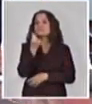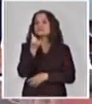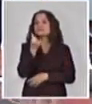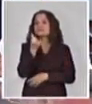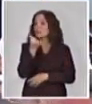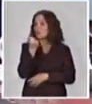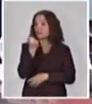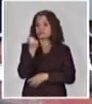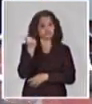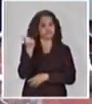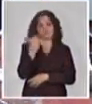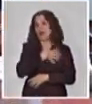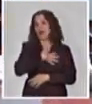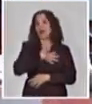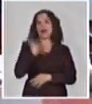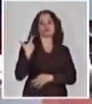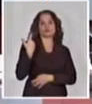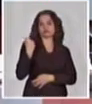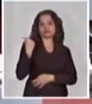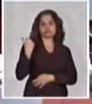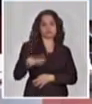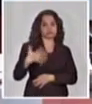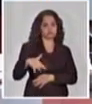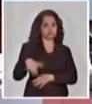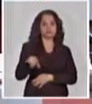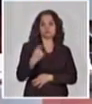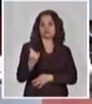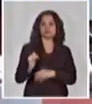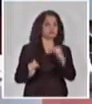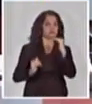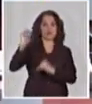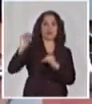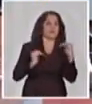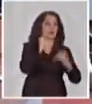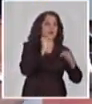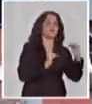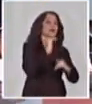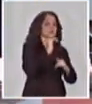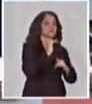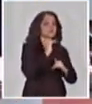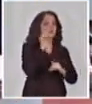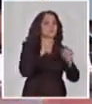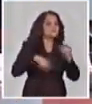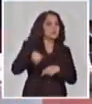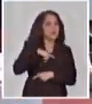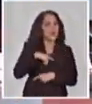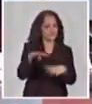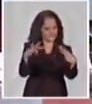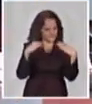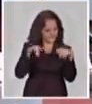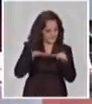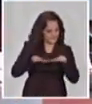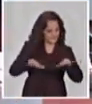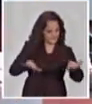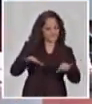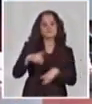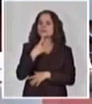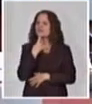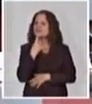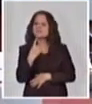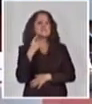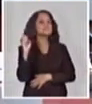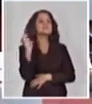producido precios especulativos y abusivos. Y como hay tantas personas que nos están oyendo, también tengo que decir que hay